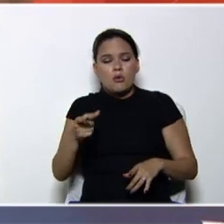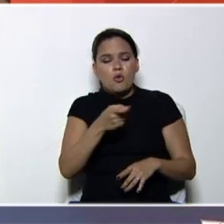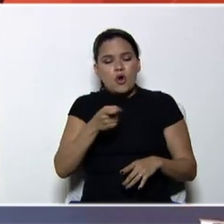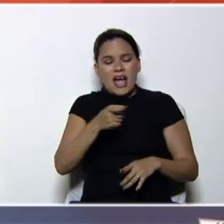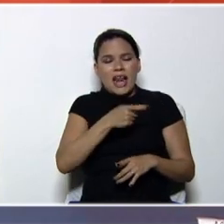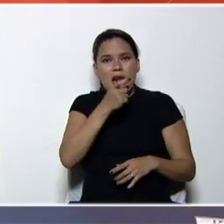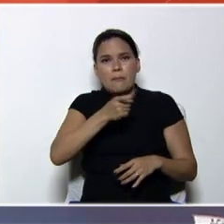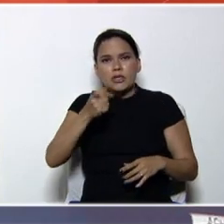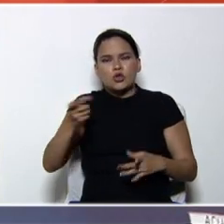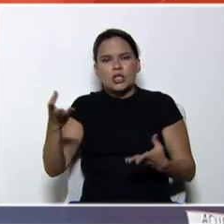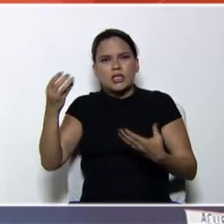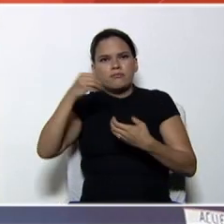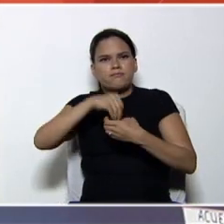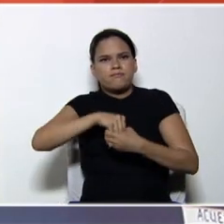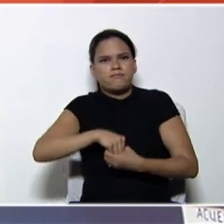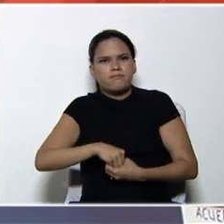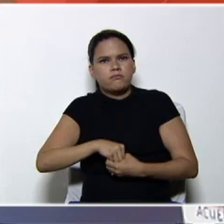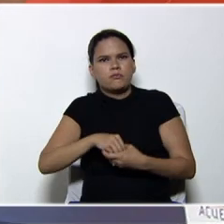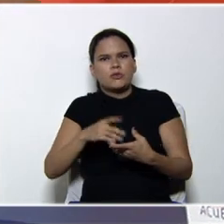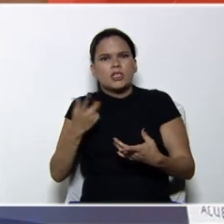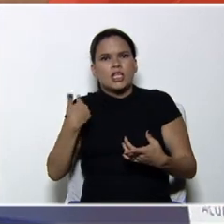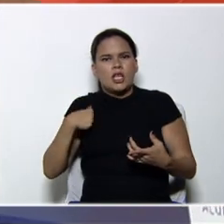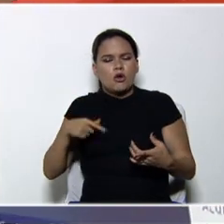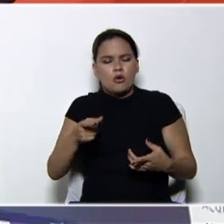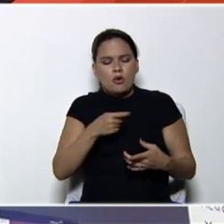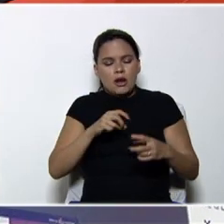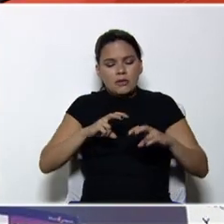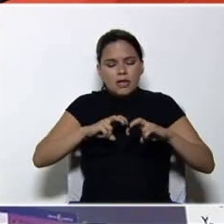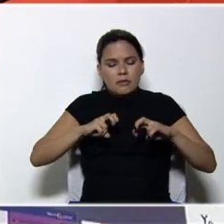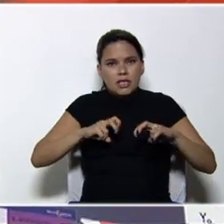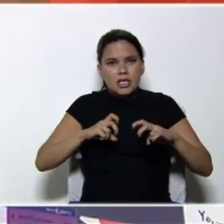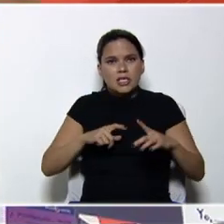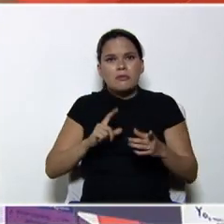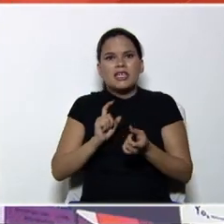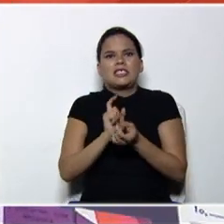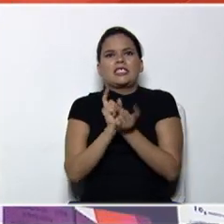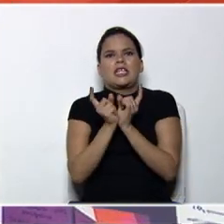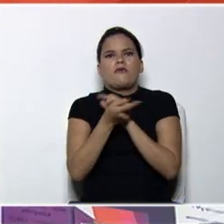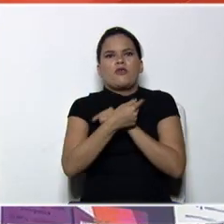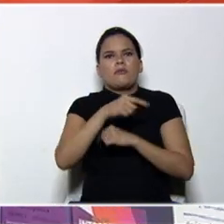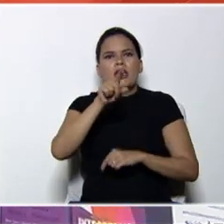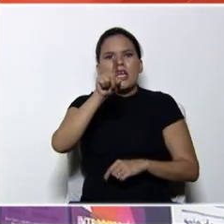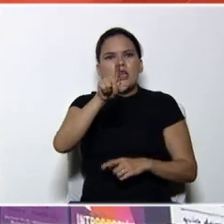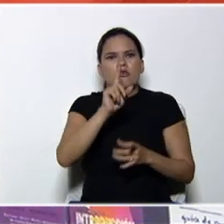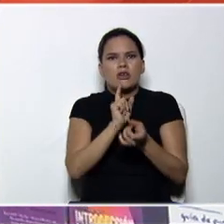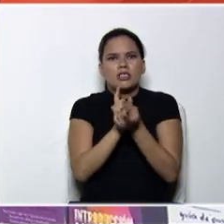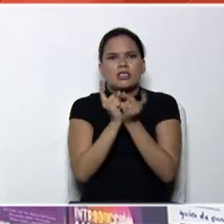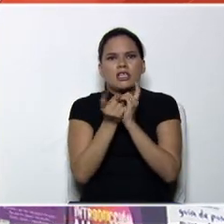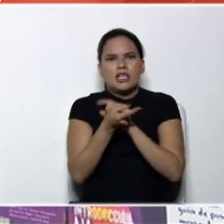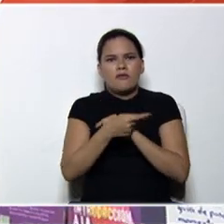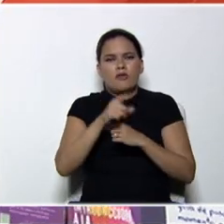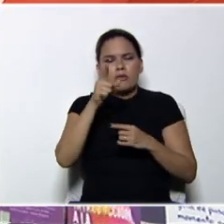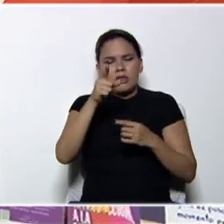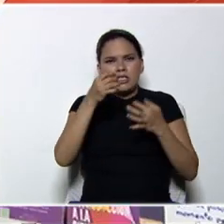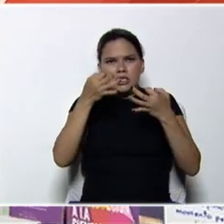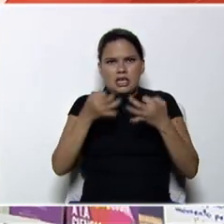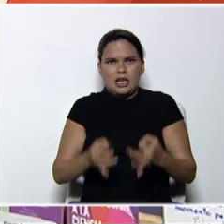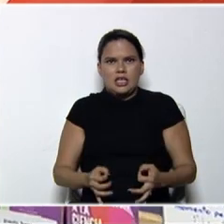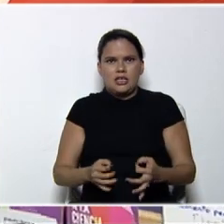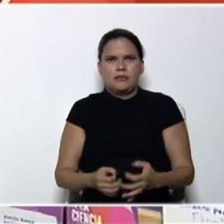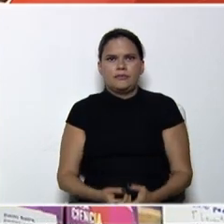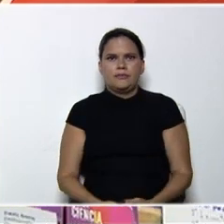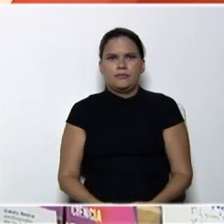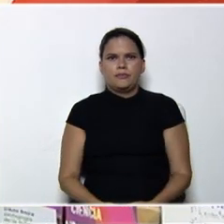aparte, tengo que volverlas parte de la investigación para que se transforme ellos y también se transforme esa realidad,